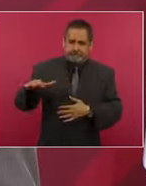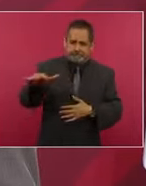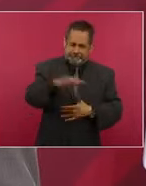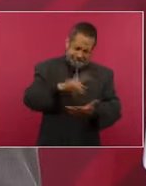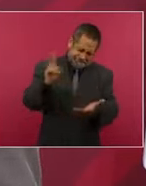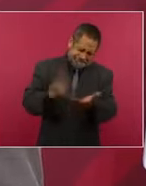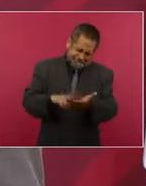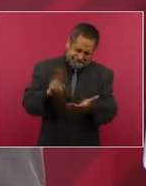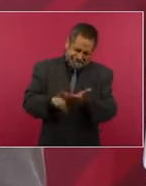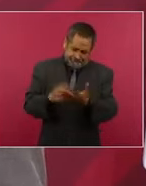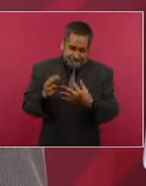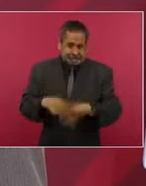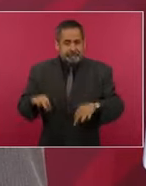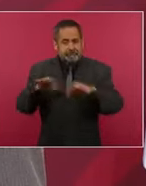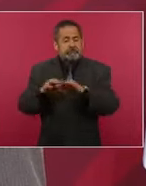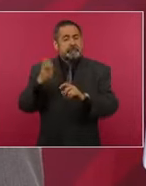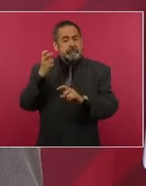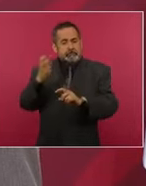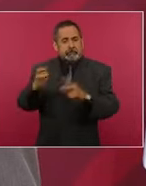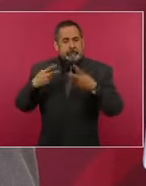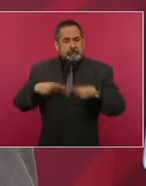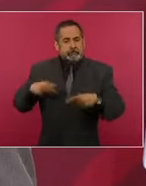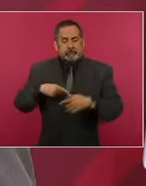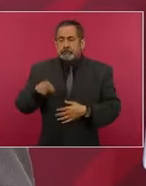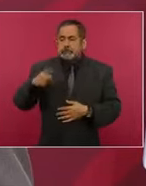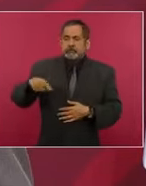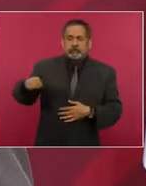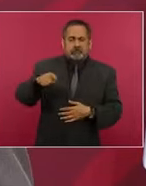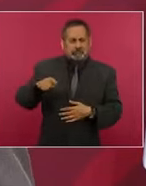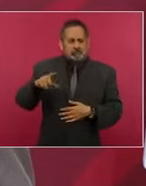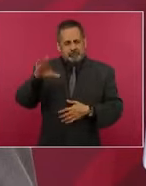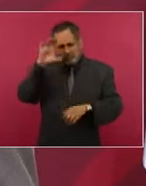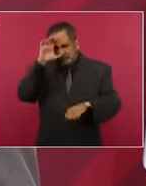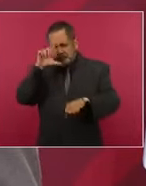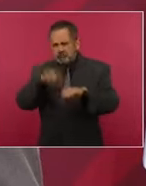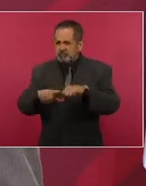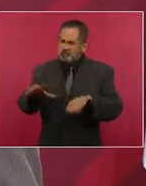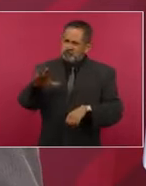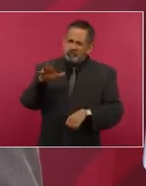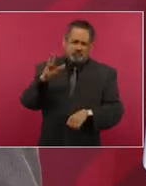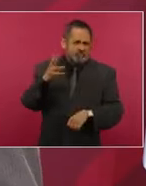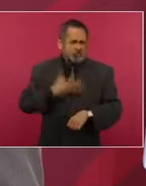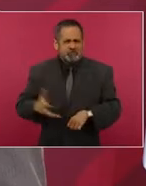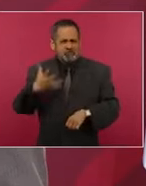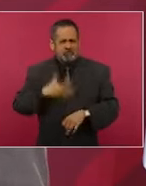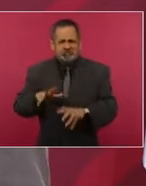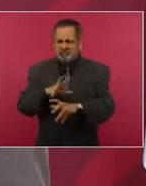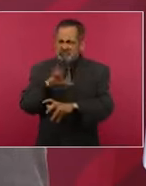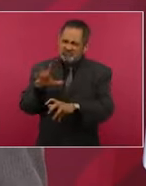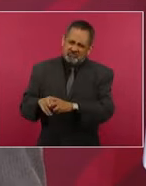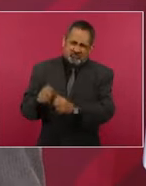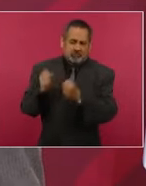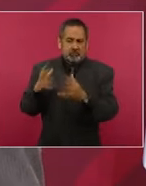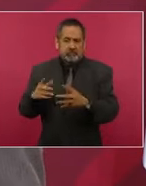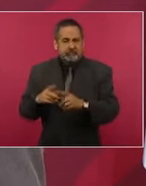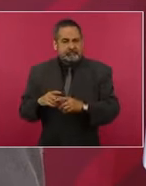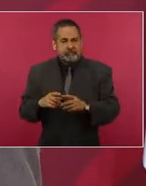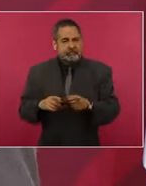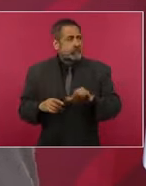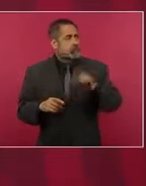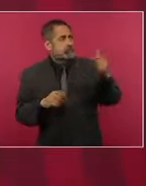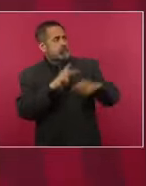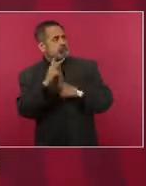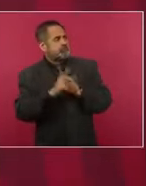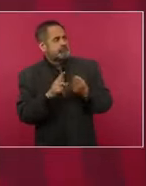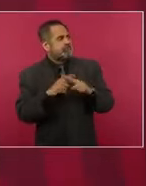eso es importantísimo, la grandeza cultural de México. Eso nos distingue de